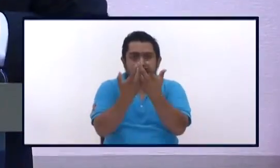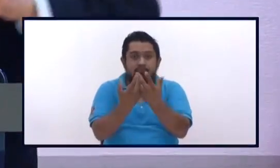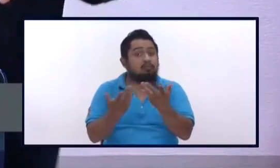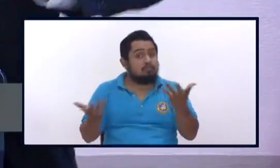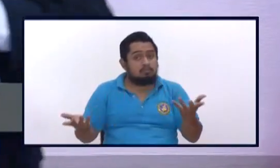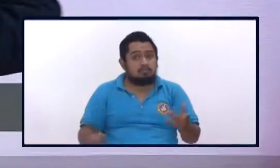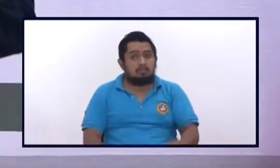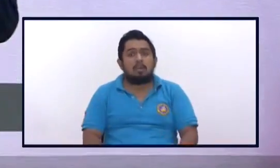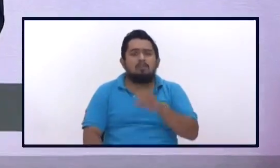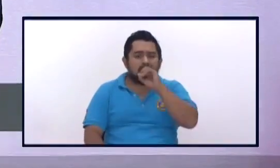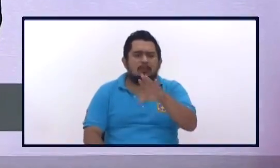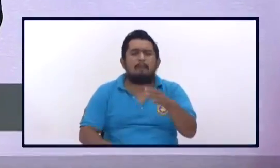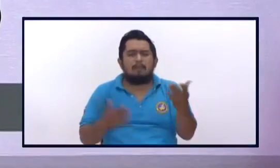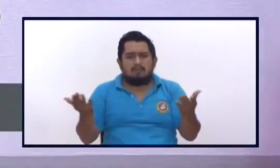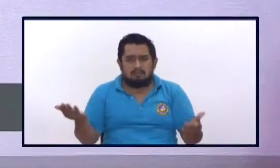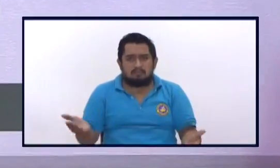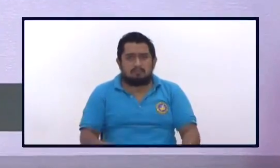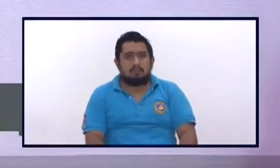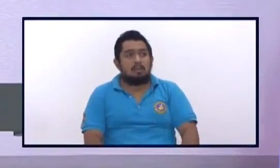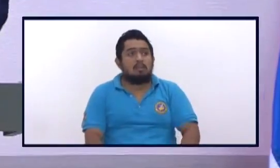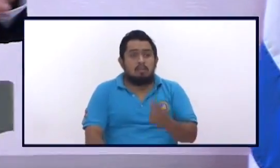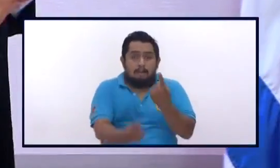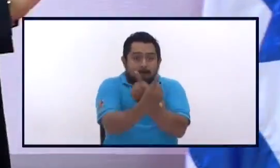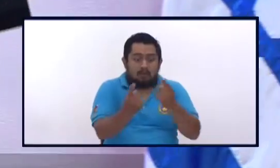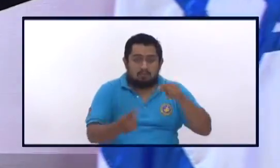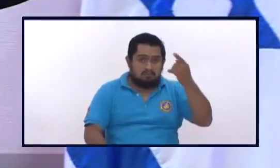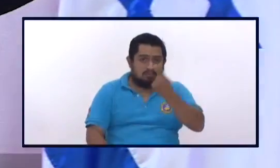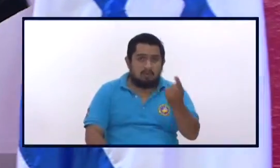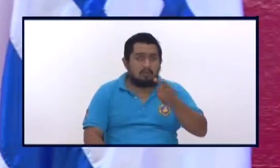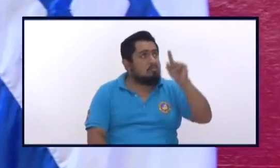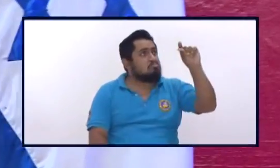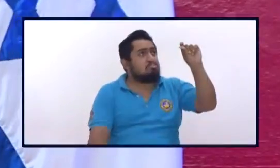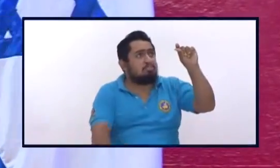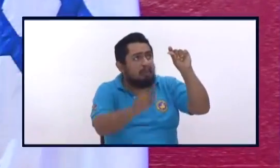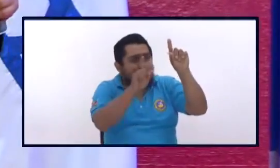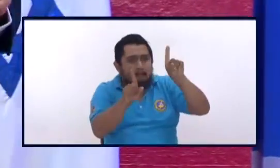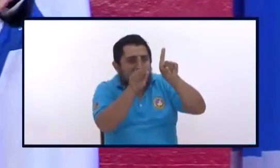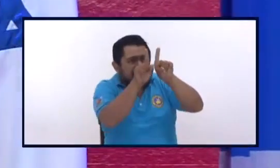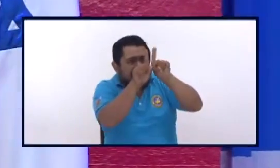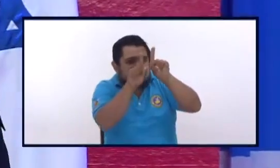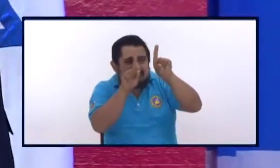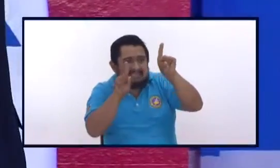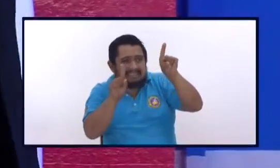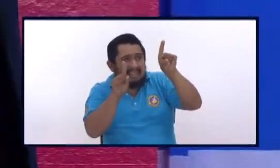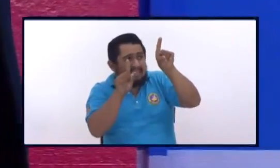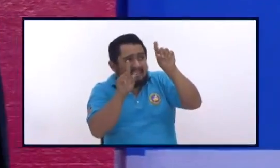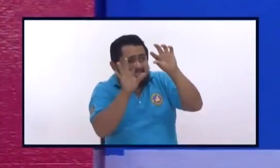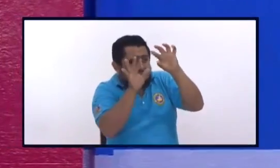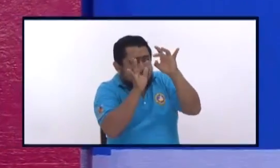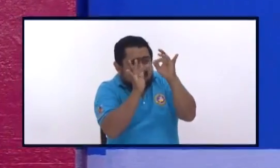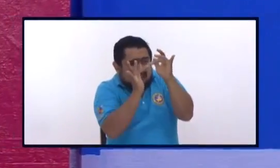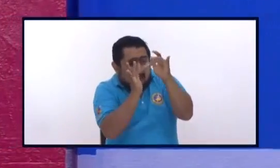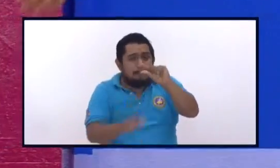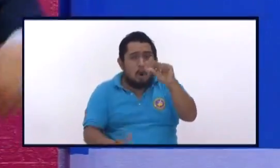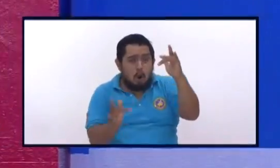pero porque te estoy diciendo esto porque muchos de nosotros andamos con dios al mínimo pasamos a pedir hijos le dije a mi